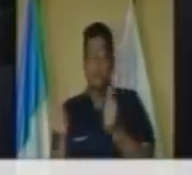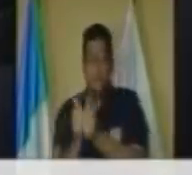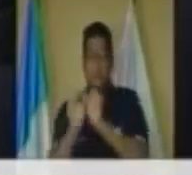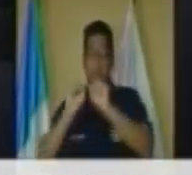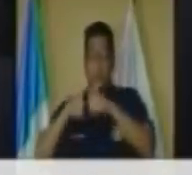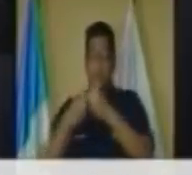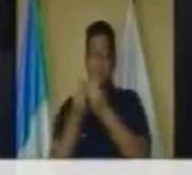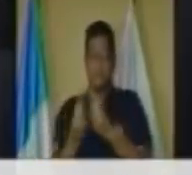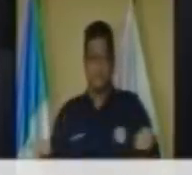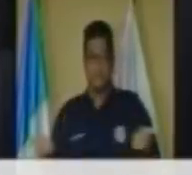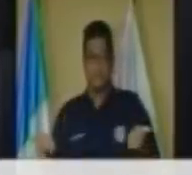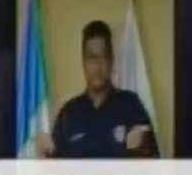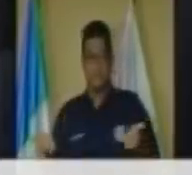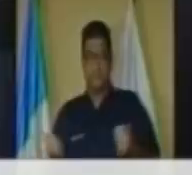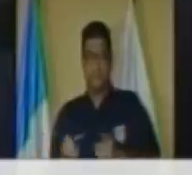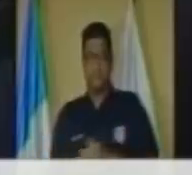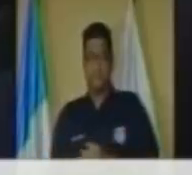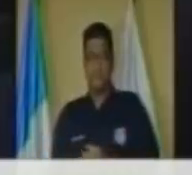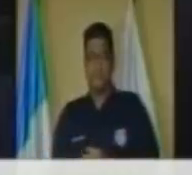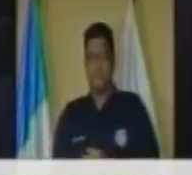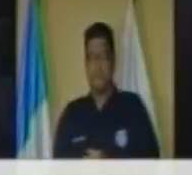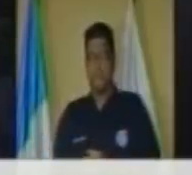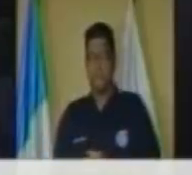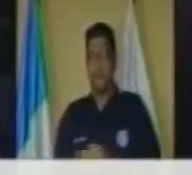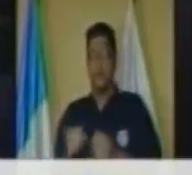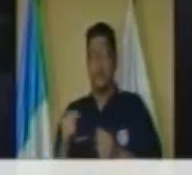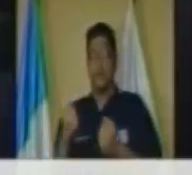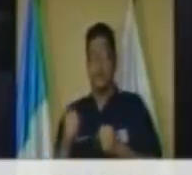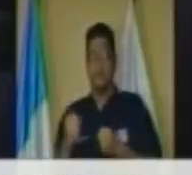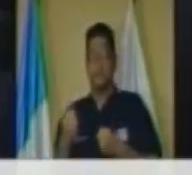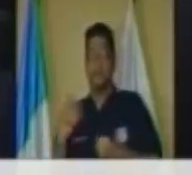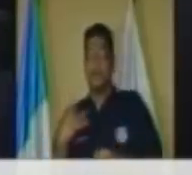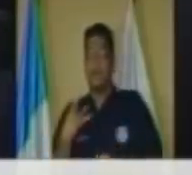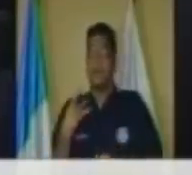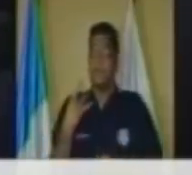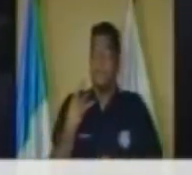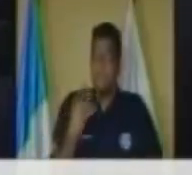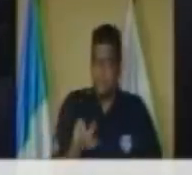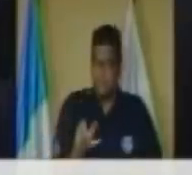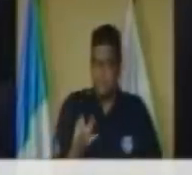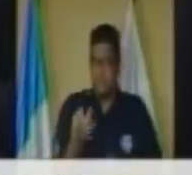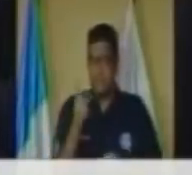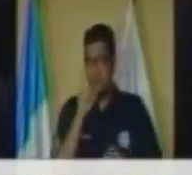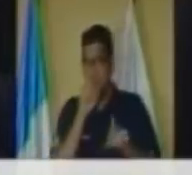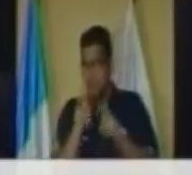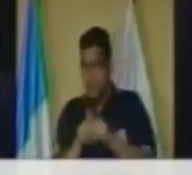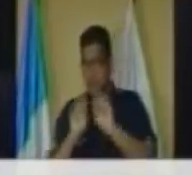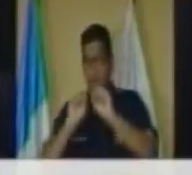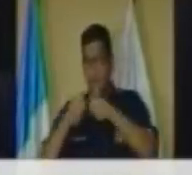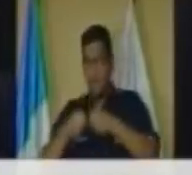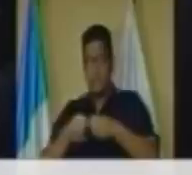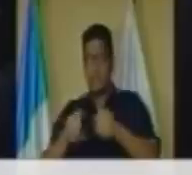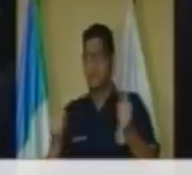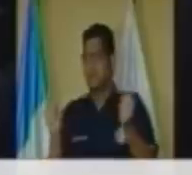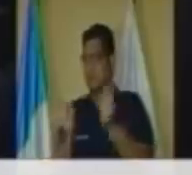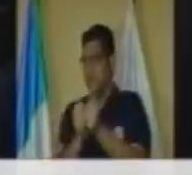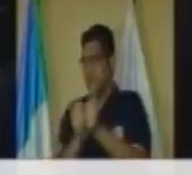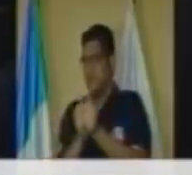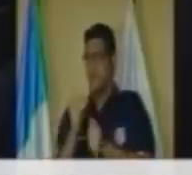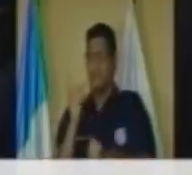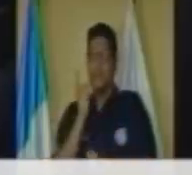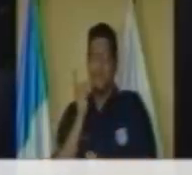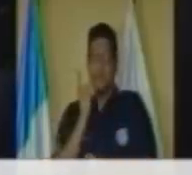les agradezco esto y quiero hacerles la invitación para que se hagan con nuestra directora de comunicación,